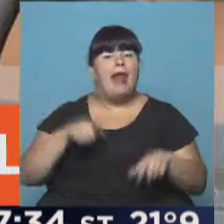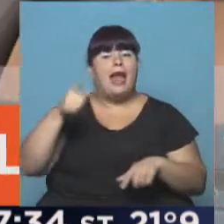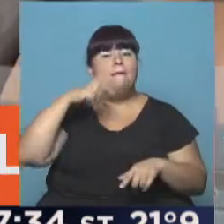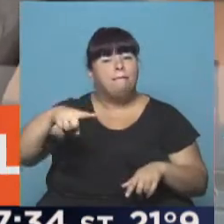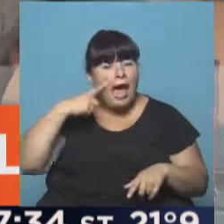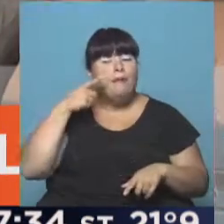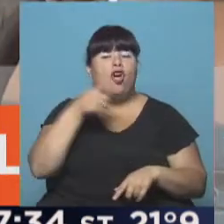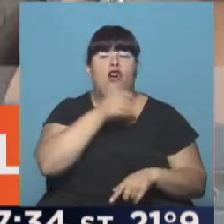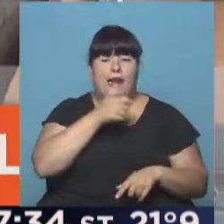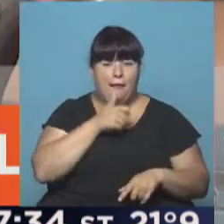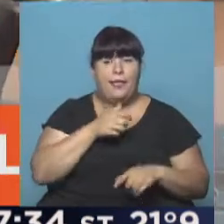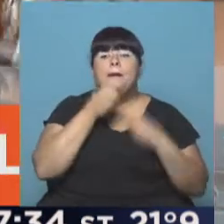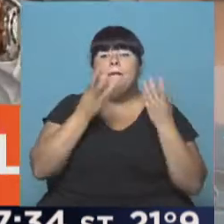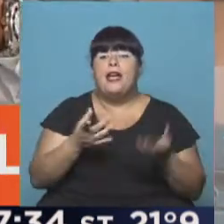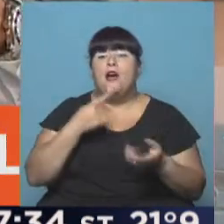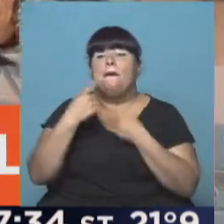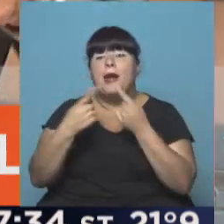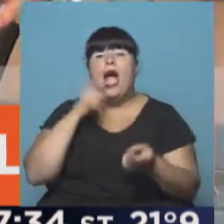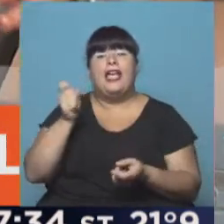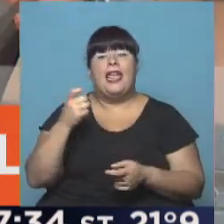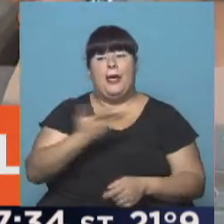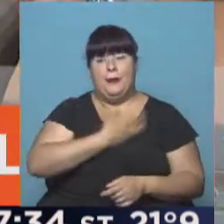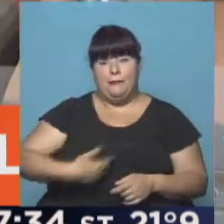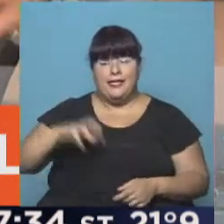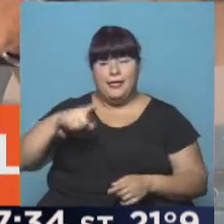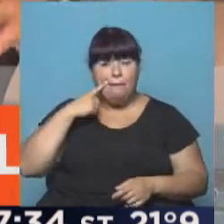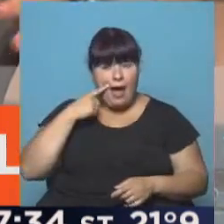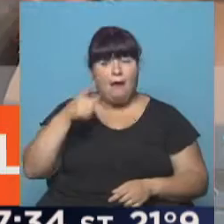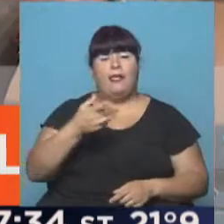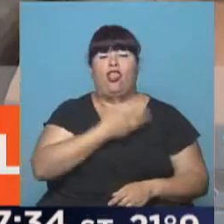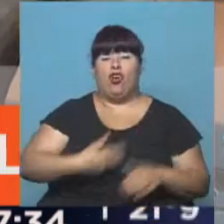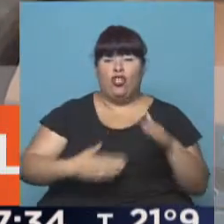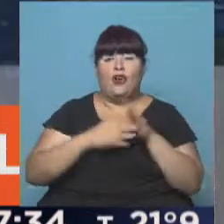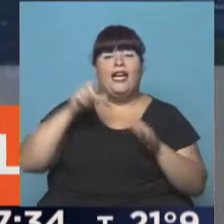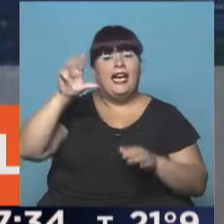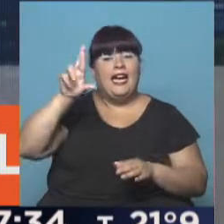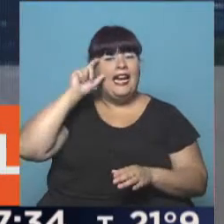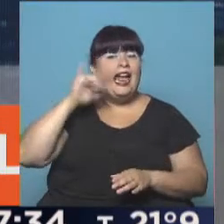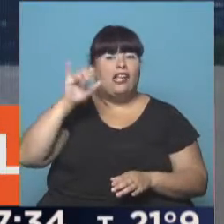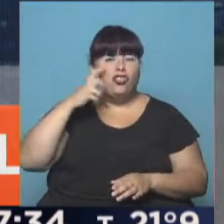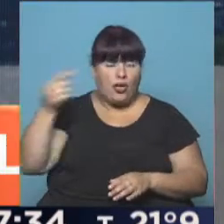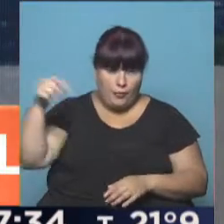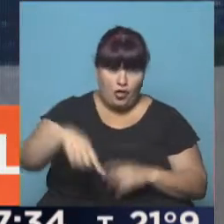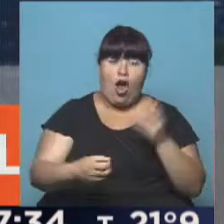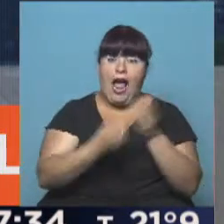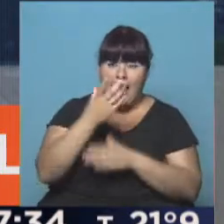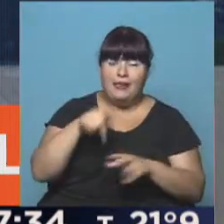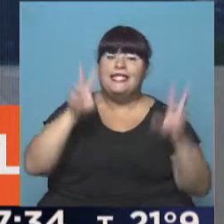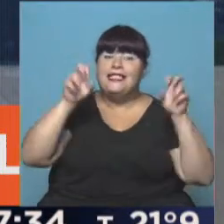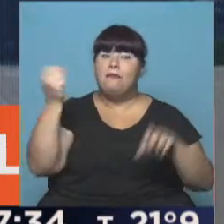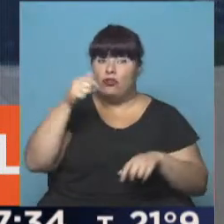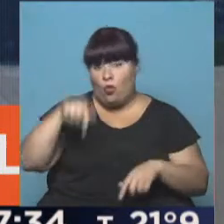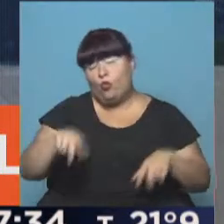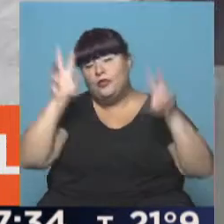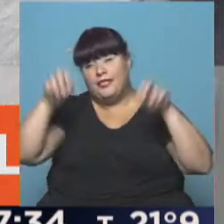PAMI con los medicamentos. Oye, qué mejor que consultárselo al titular del PAMI, al director ejecutivo Carlos Regazzoni. Está con nosotros esta mañana, es el tema del día o